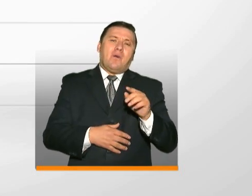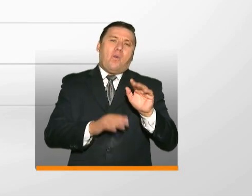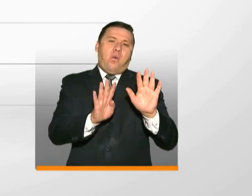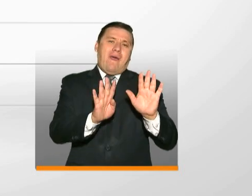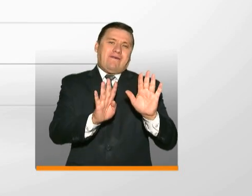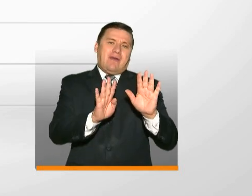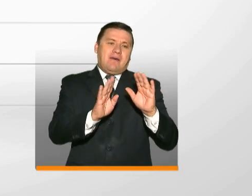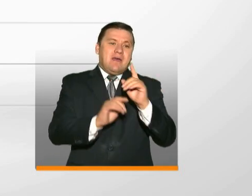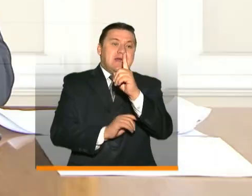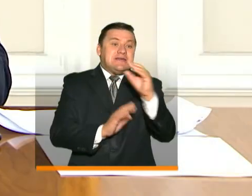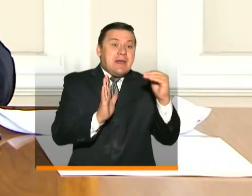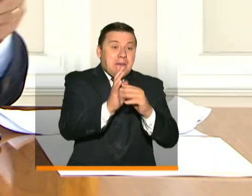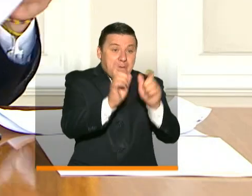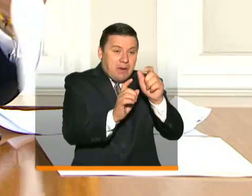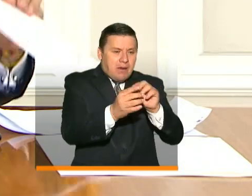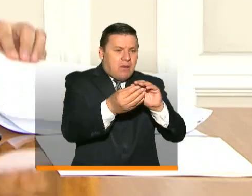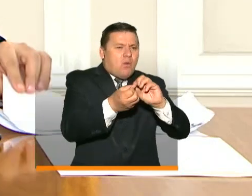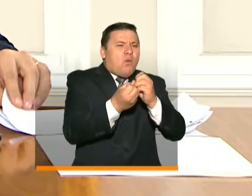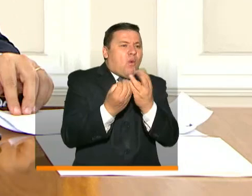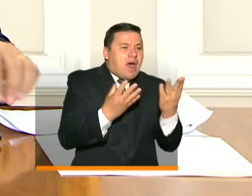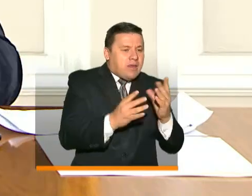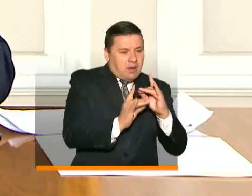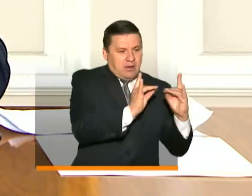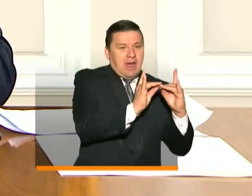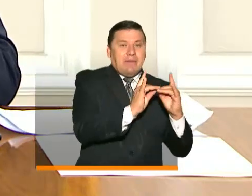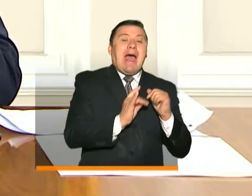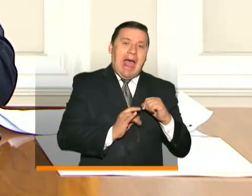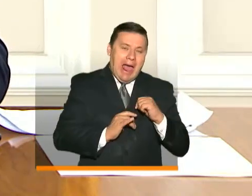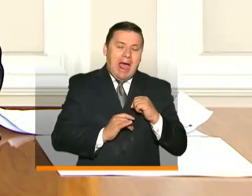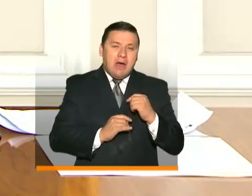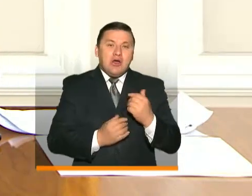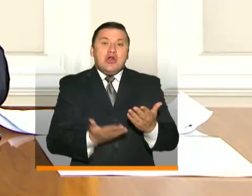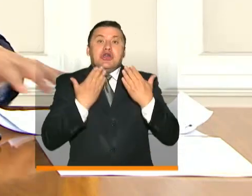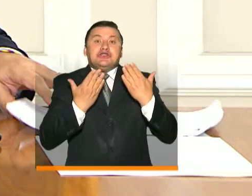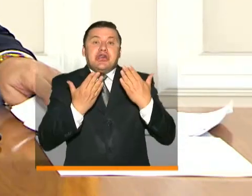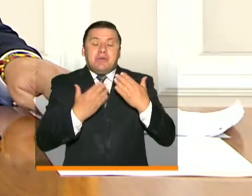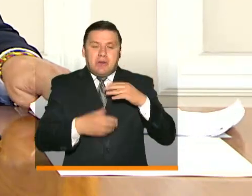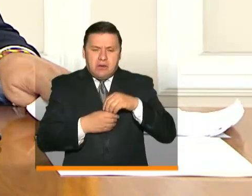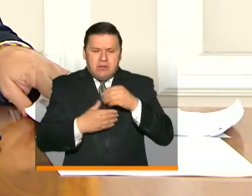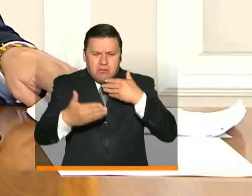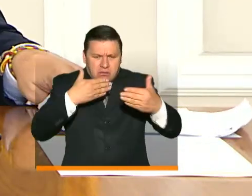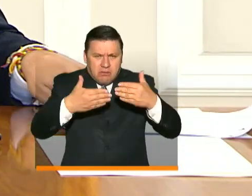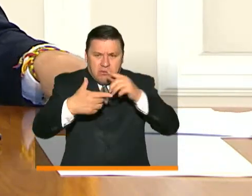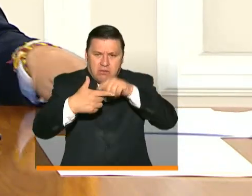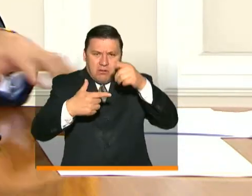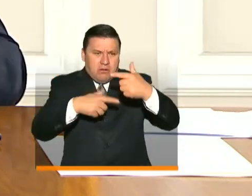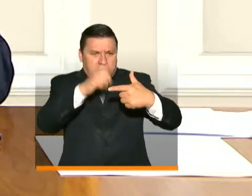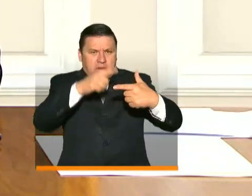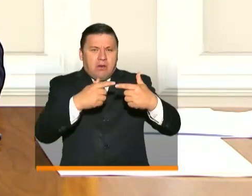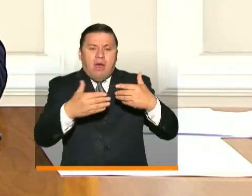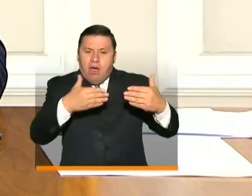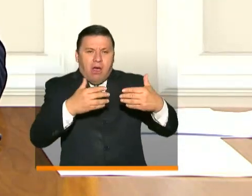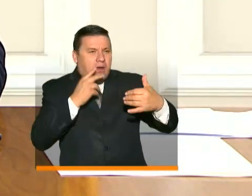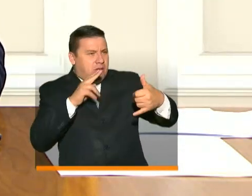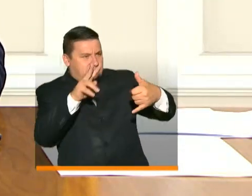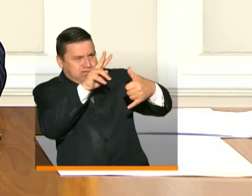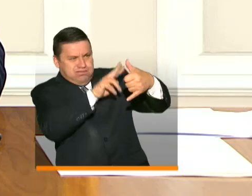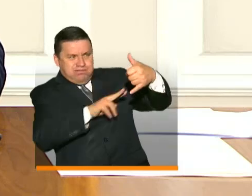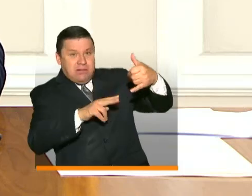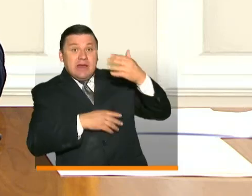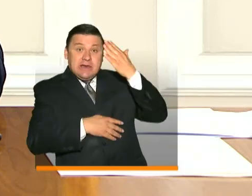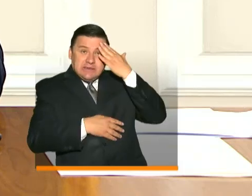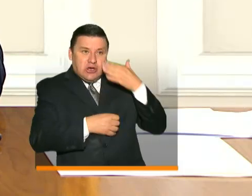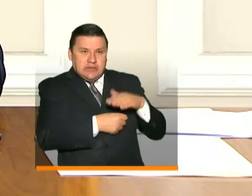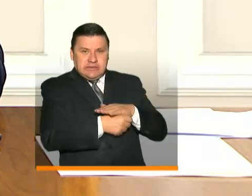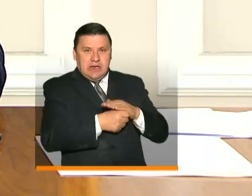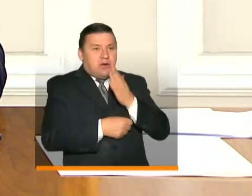9. Eso también es interesante porque nos permite a nosotros dimensionar, primero, que nuestro país ha llegado a enfrentar esta situación